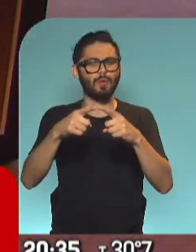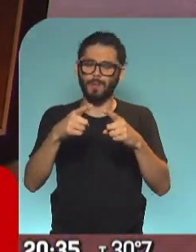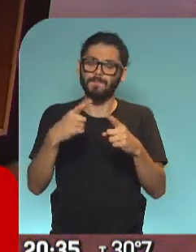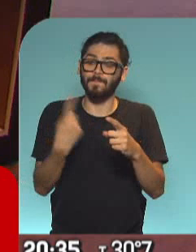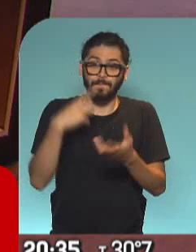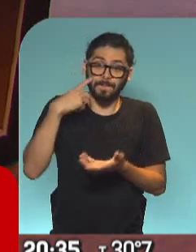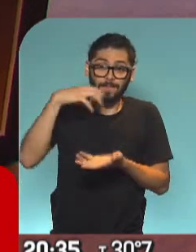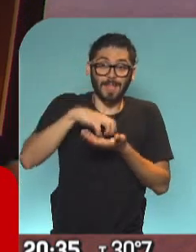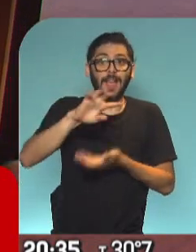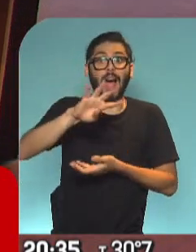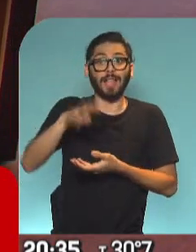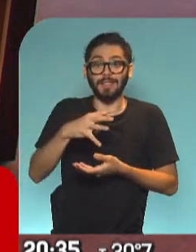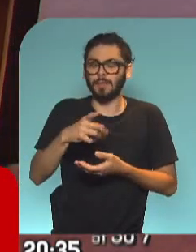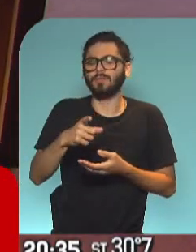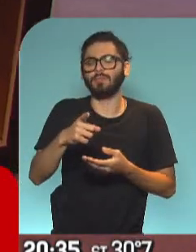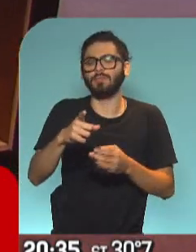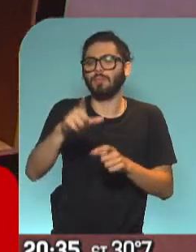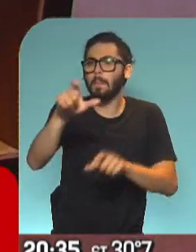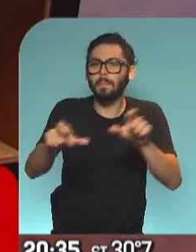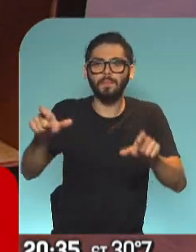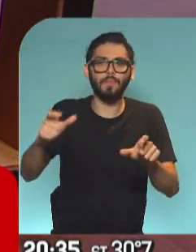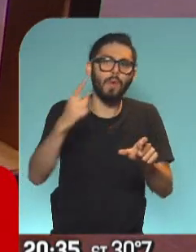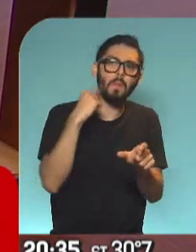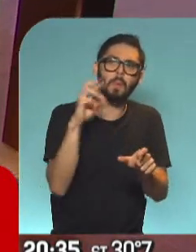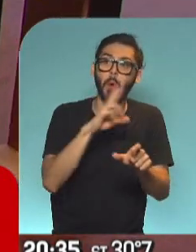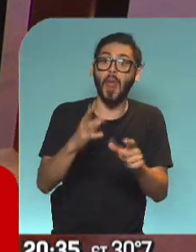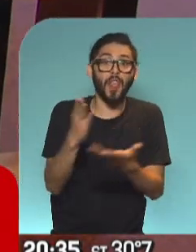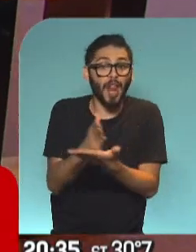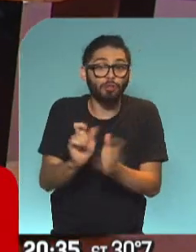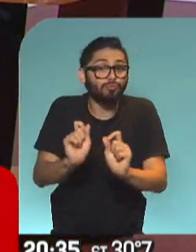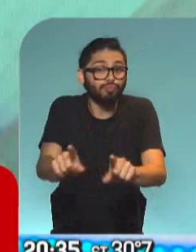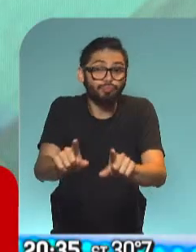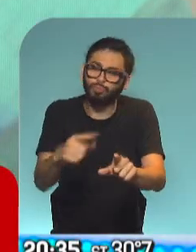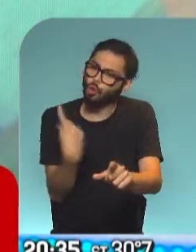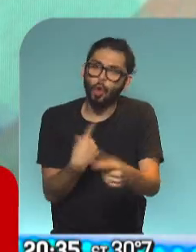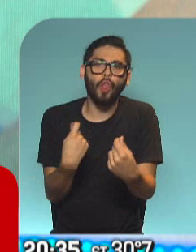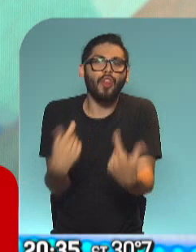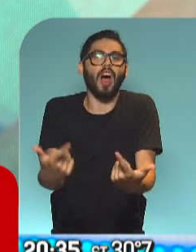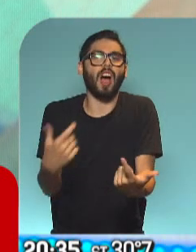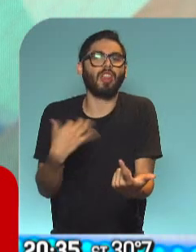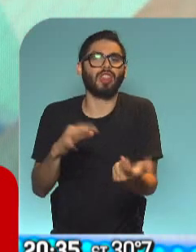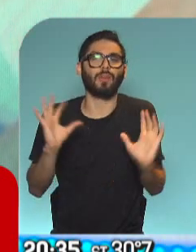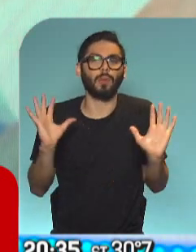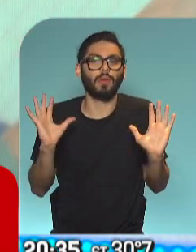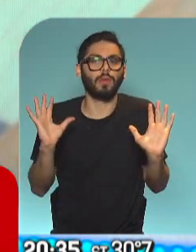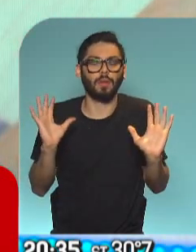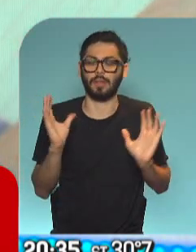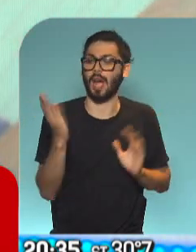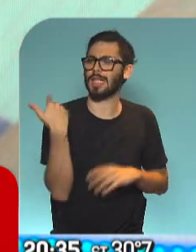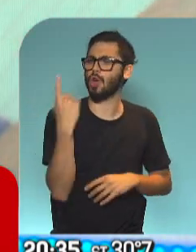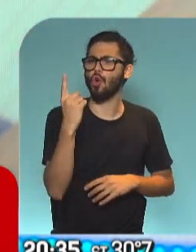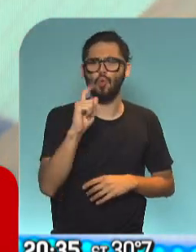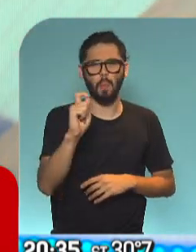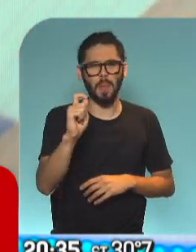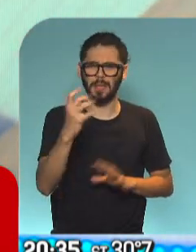hacer posible ese derecho al ciudadano y a la ciudadana que le pertenece el derecho. Vos viste que hace alrededor de un mes el presidente de